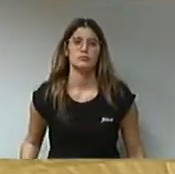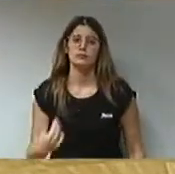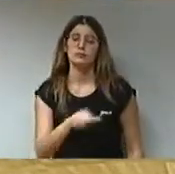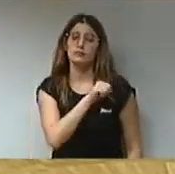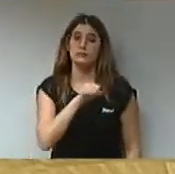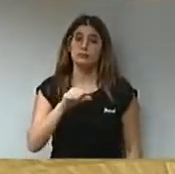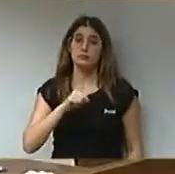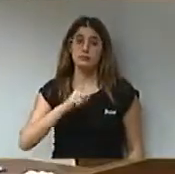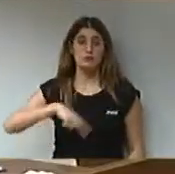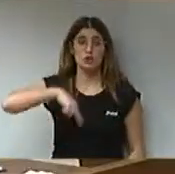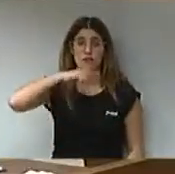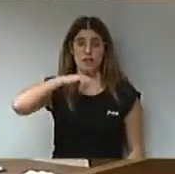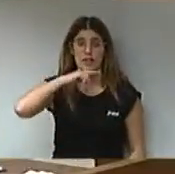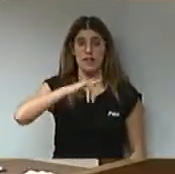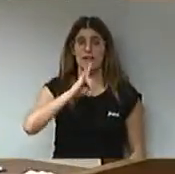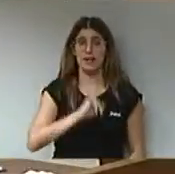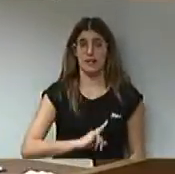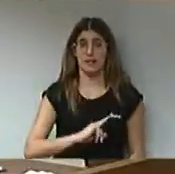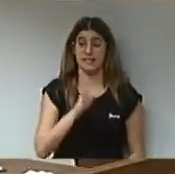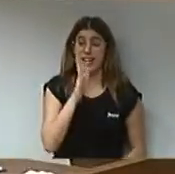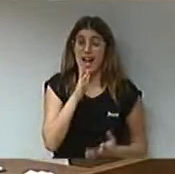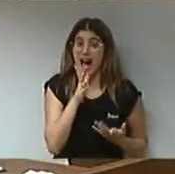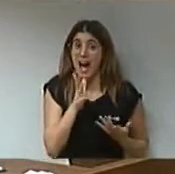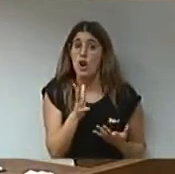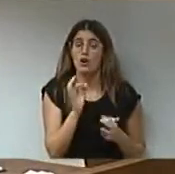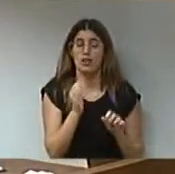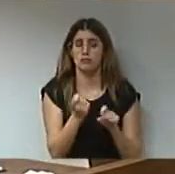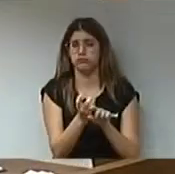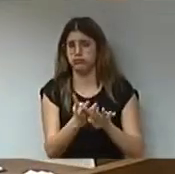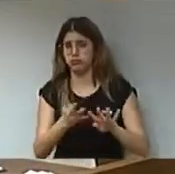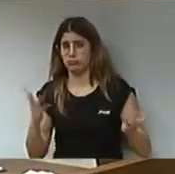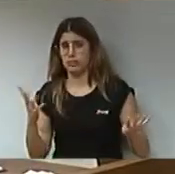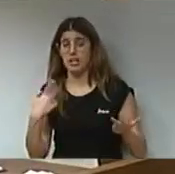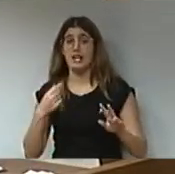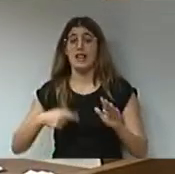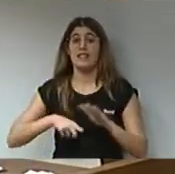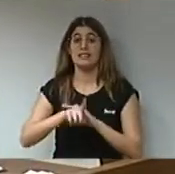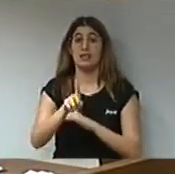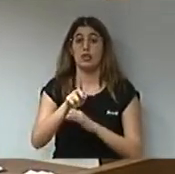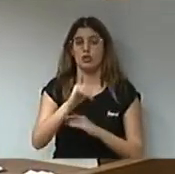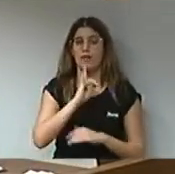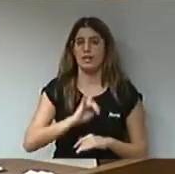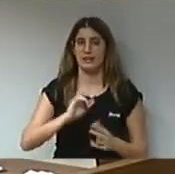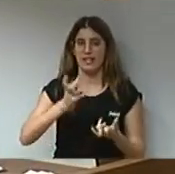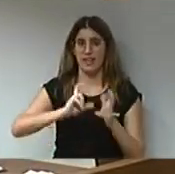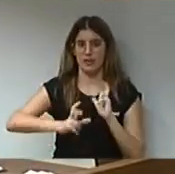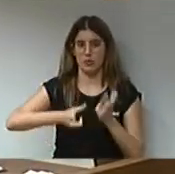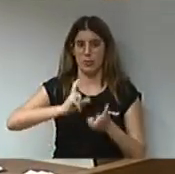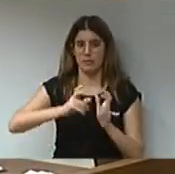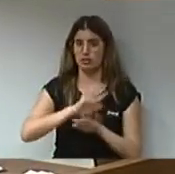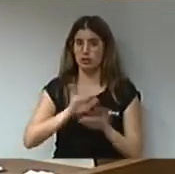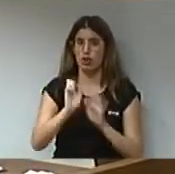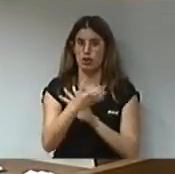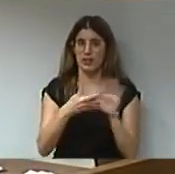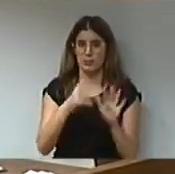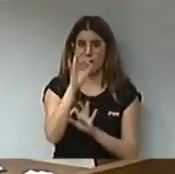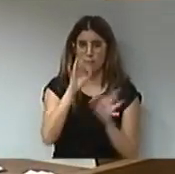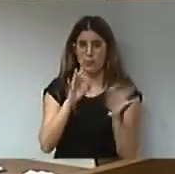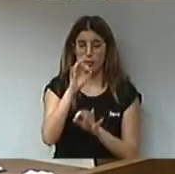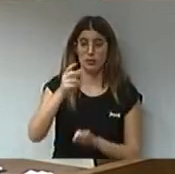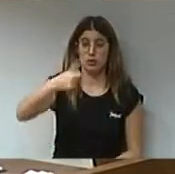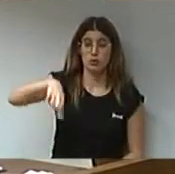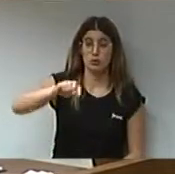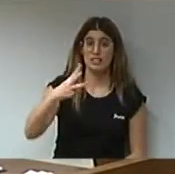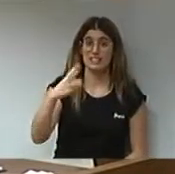Autosuficiencia energética. En estos momentos estamos a la cola del desarrollo de energías renovables, solo el 19% de la energía que generamos. En 2 años ustedes han aprobado